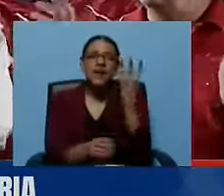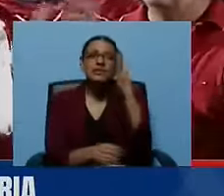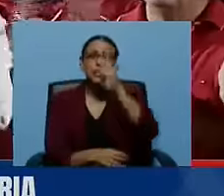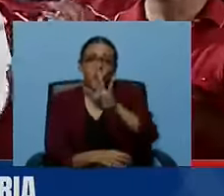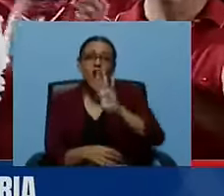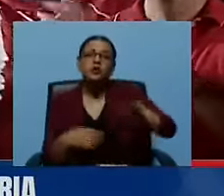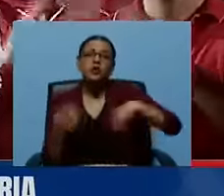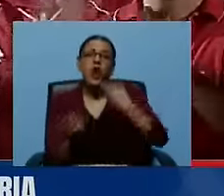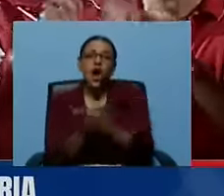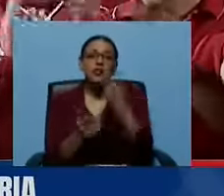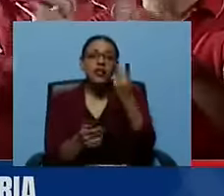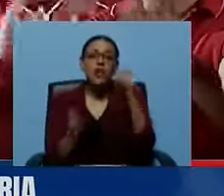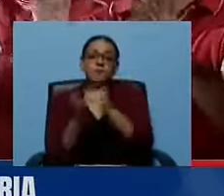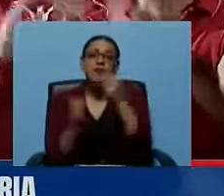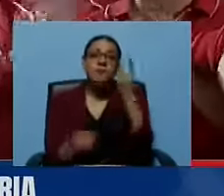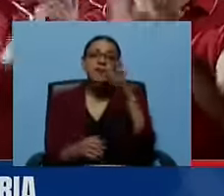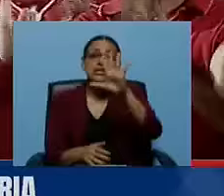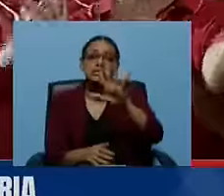2024-2025.